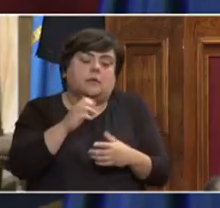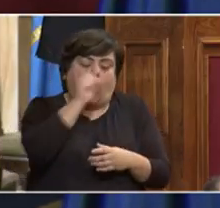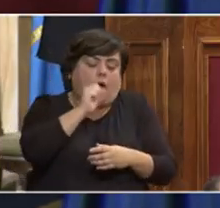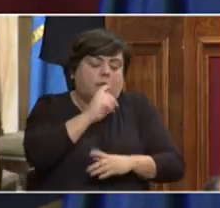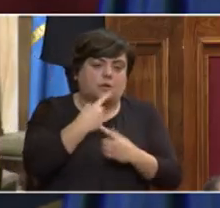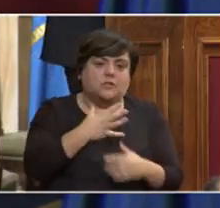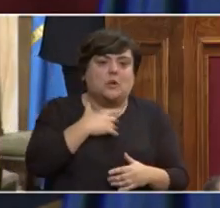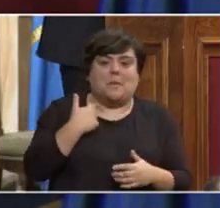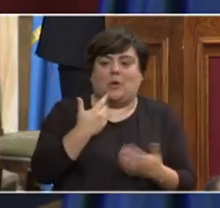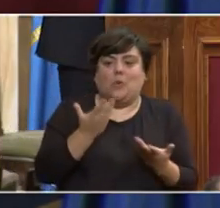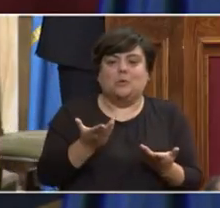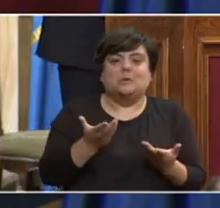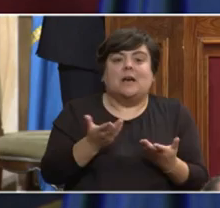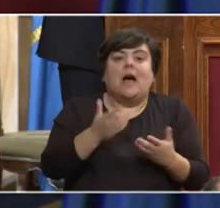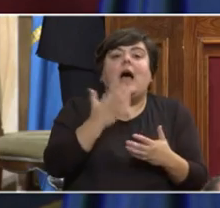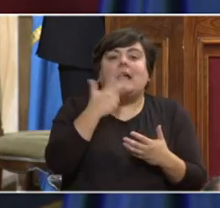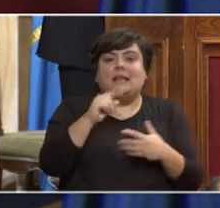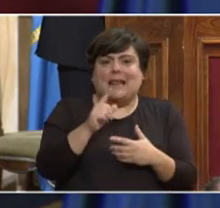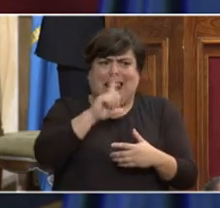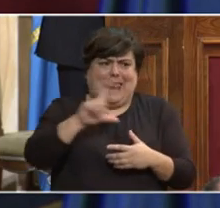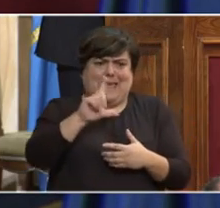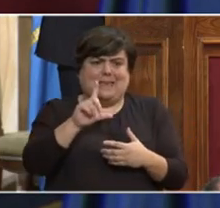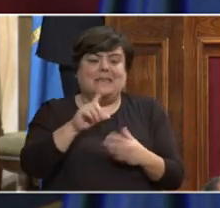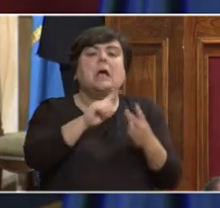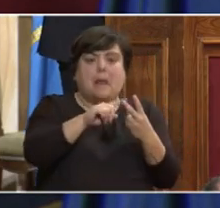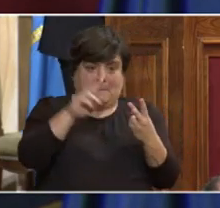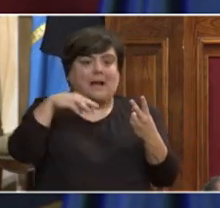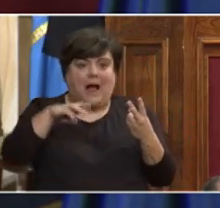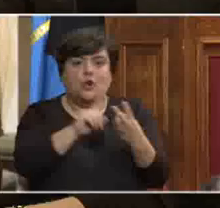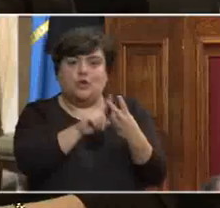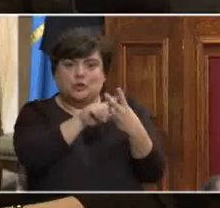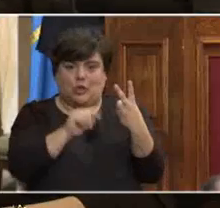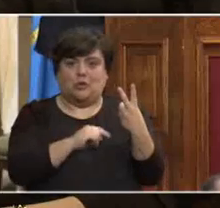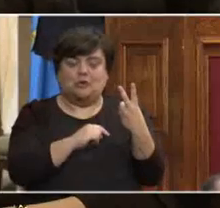canciones. Lenin compuso canciones, Lenin y McCartney.